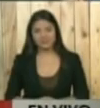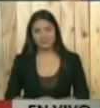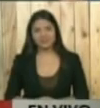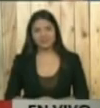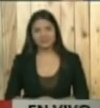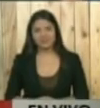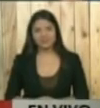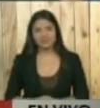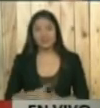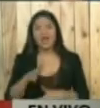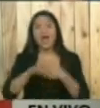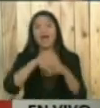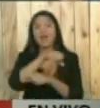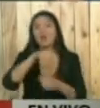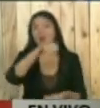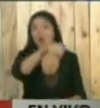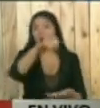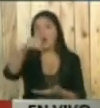a los CLAC,